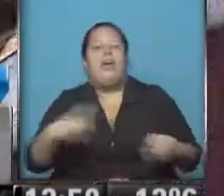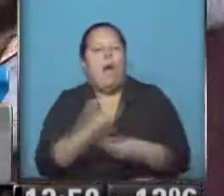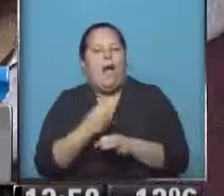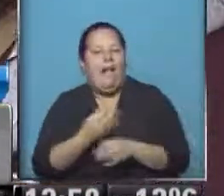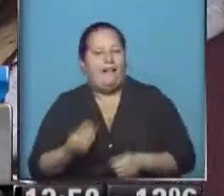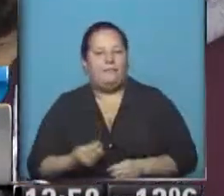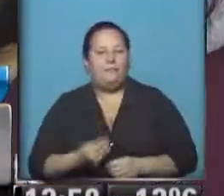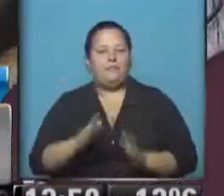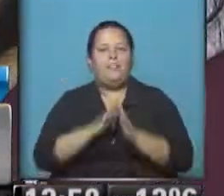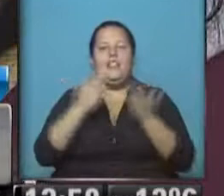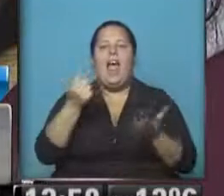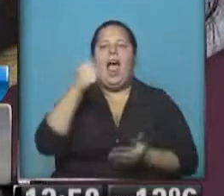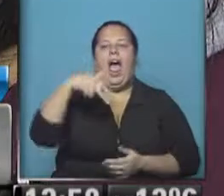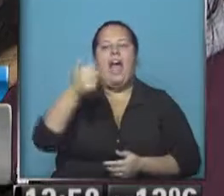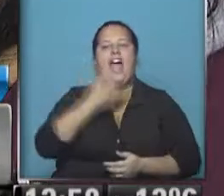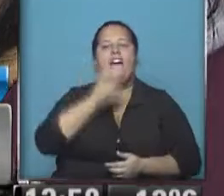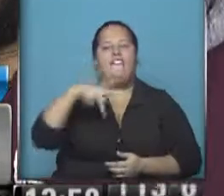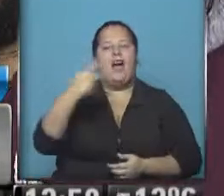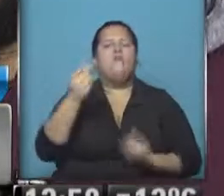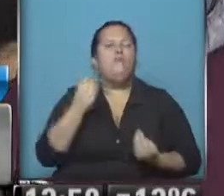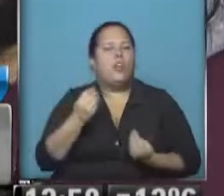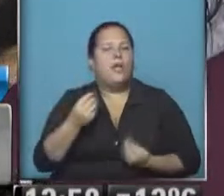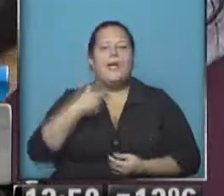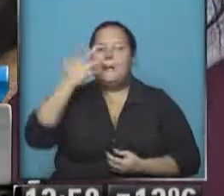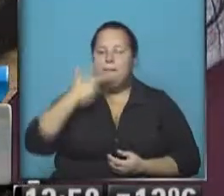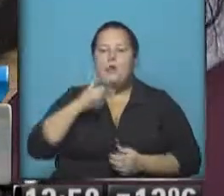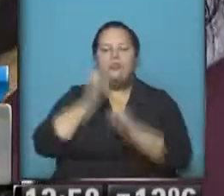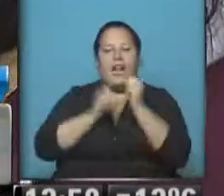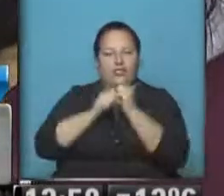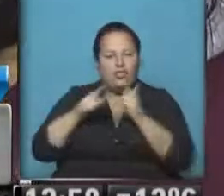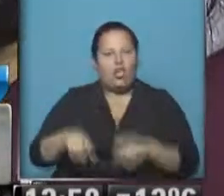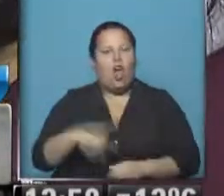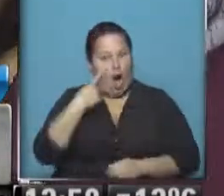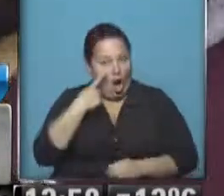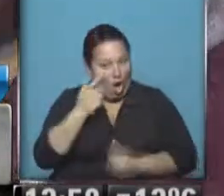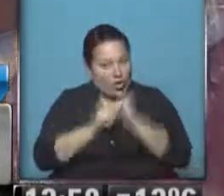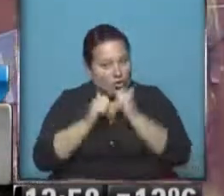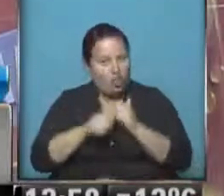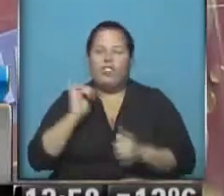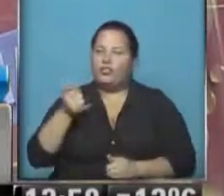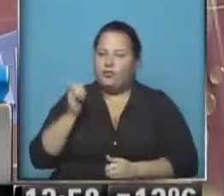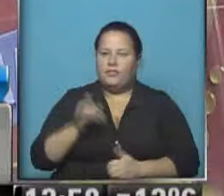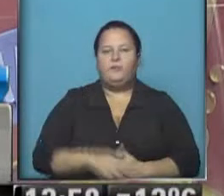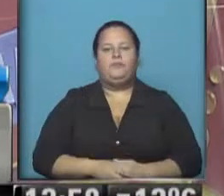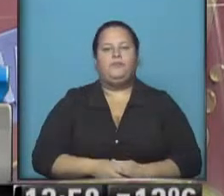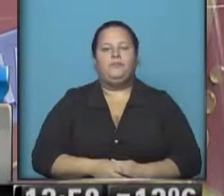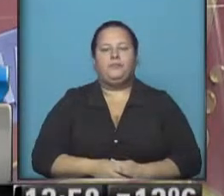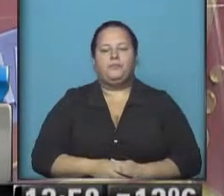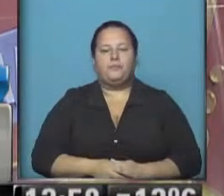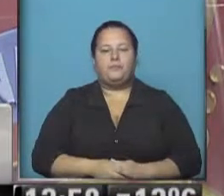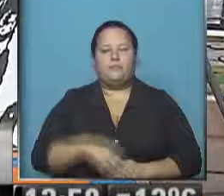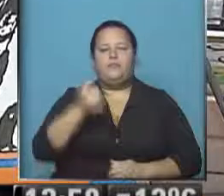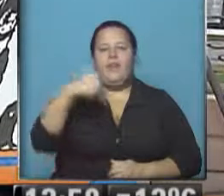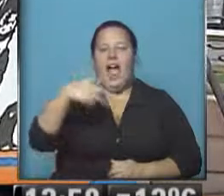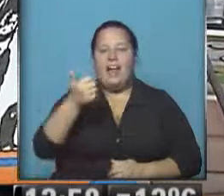el diario de anna frank por qué porque me gusta la historia con conoces la historia de anna programa sí a la